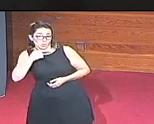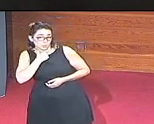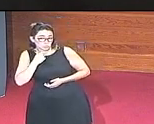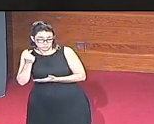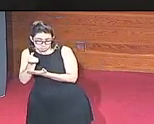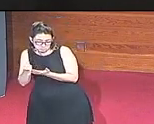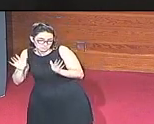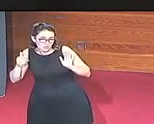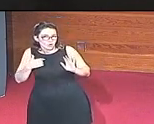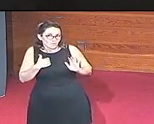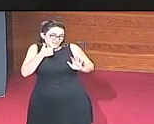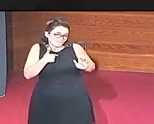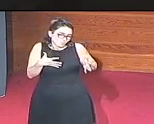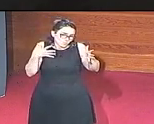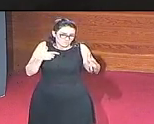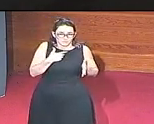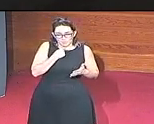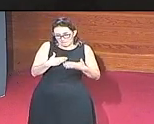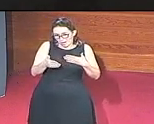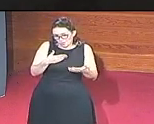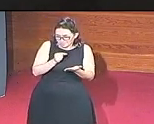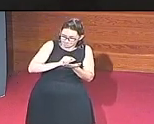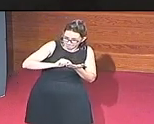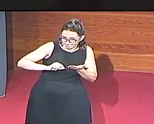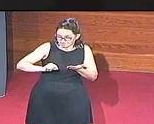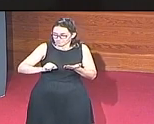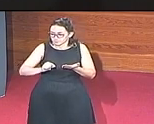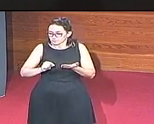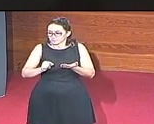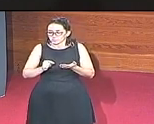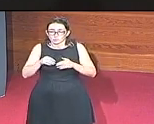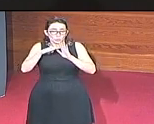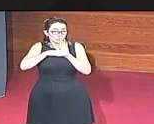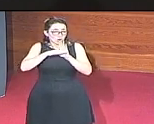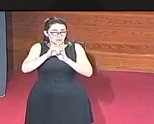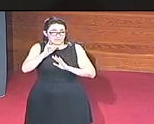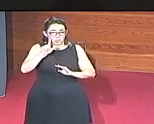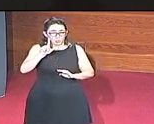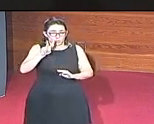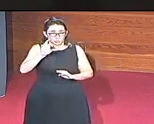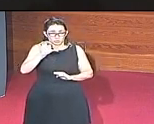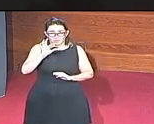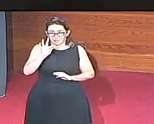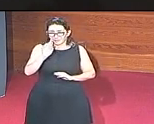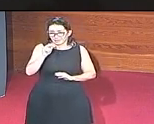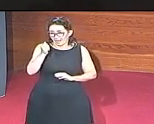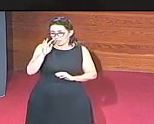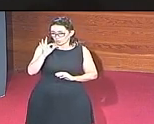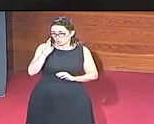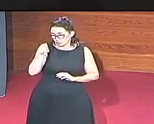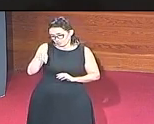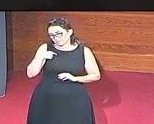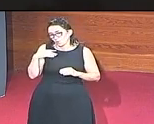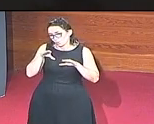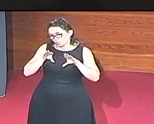up pero también por ejemplo me gusta más algo más manual utilizamos el illustrator que es un programa que que usamos